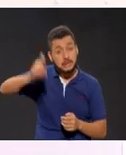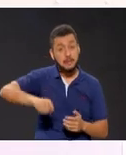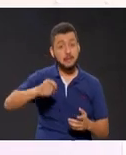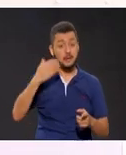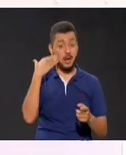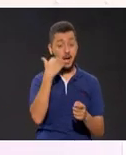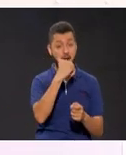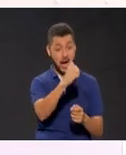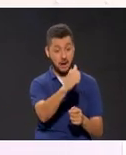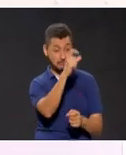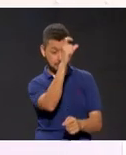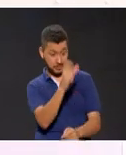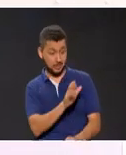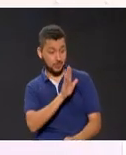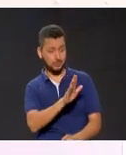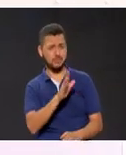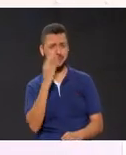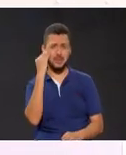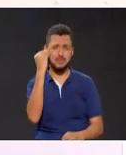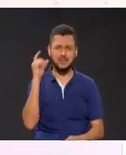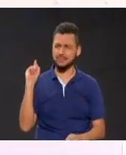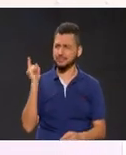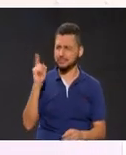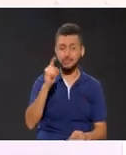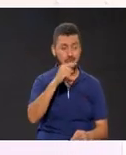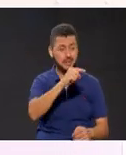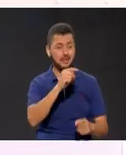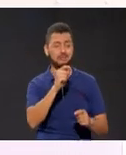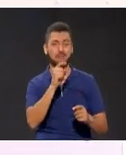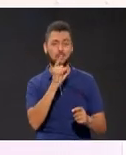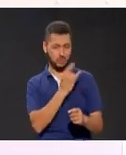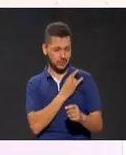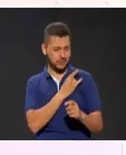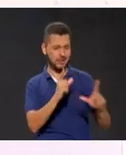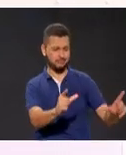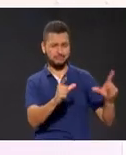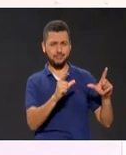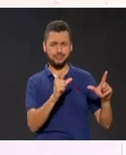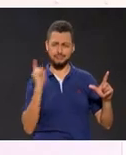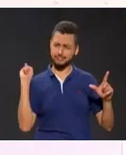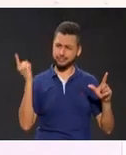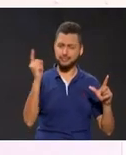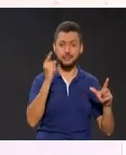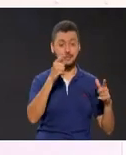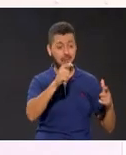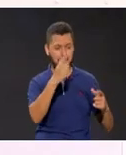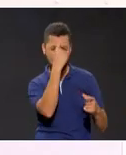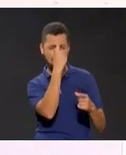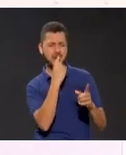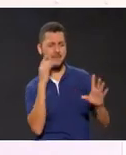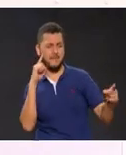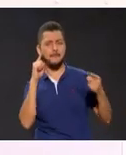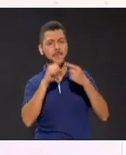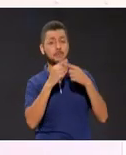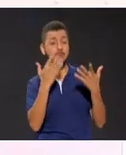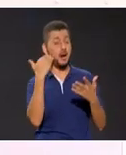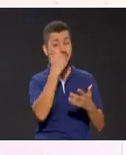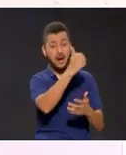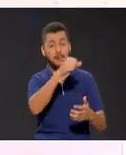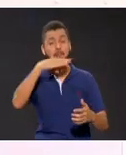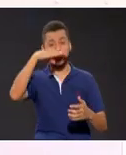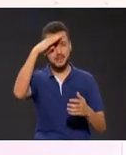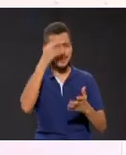mujer que tenga conocimiento, que tenga formación, que tenga trayectoria y que además tenga vocación de trabajar por la gran transformación